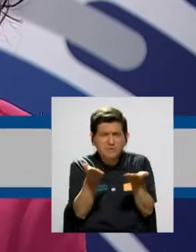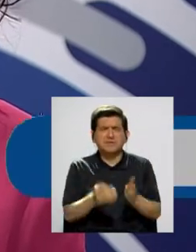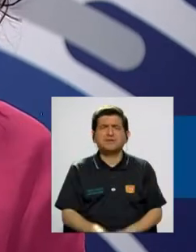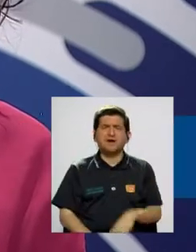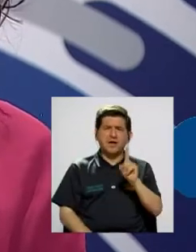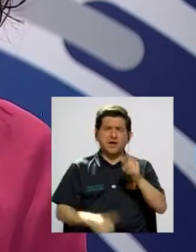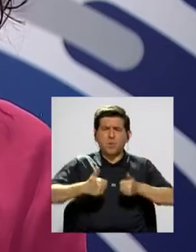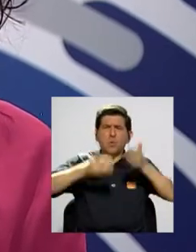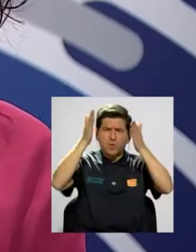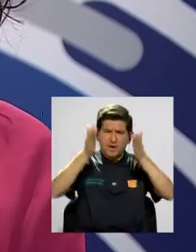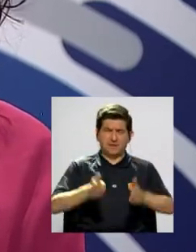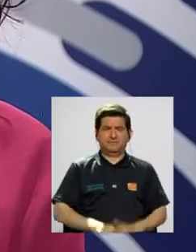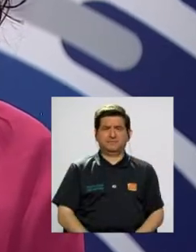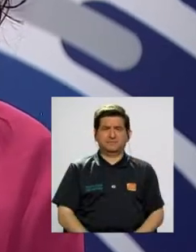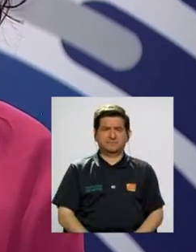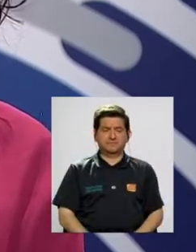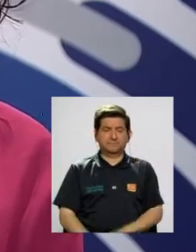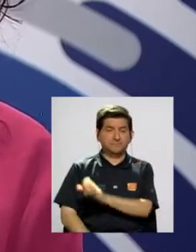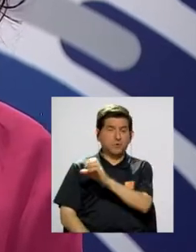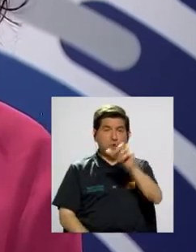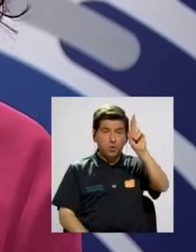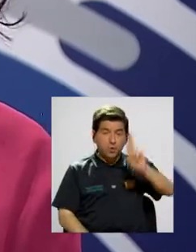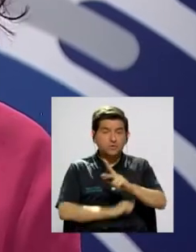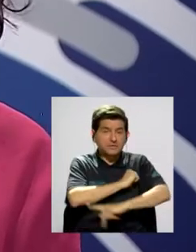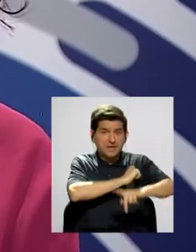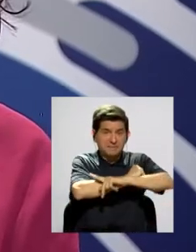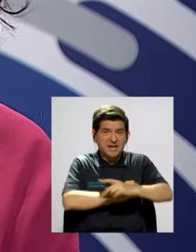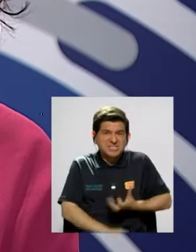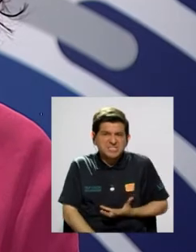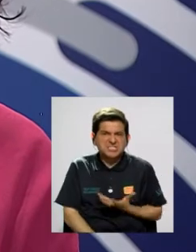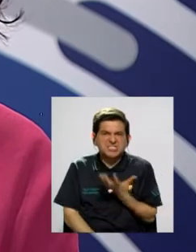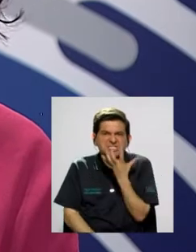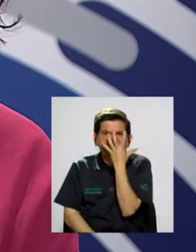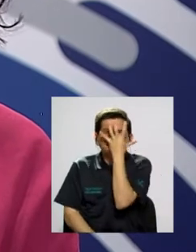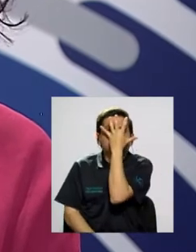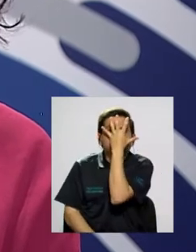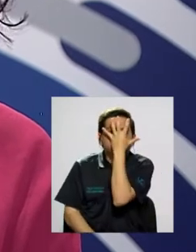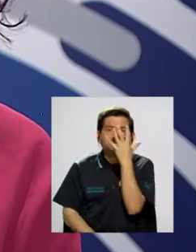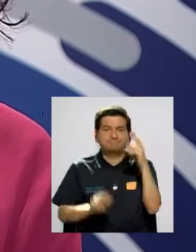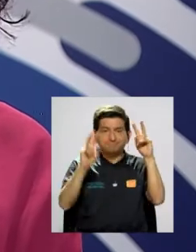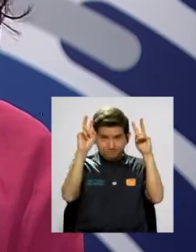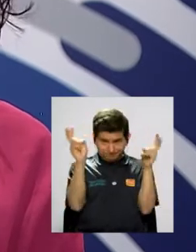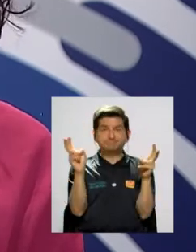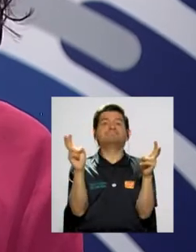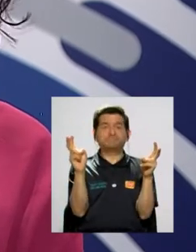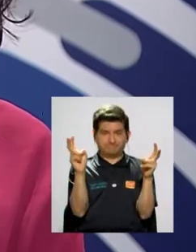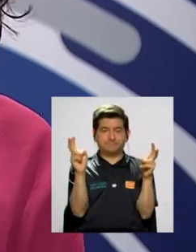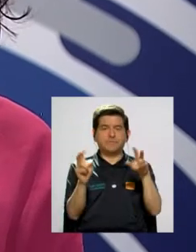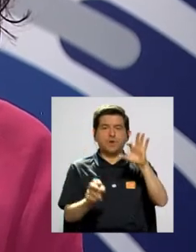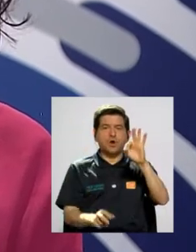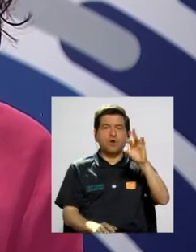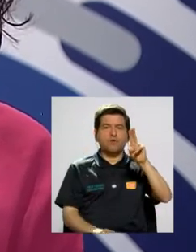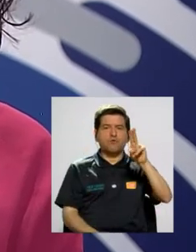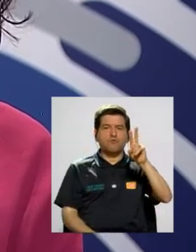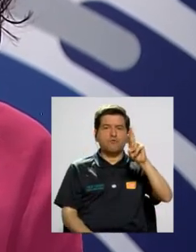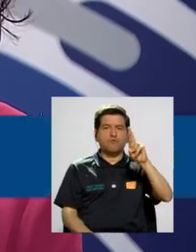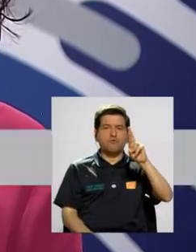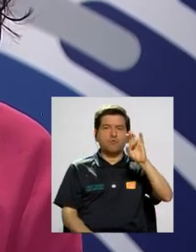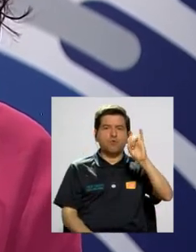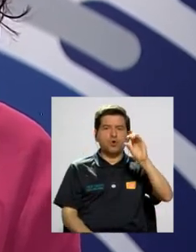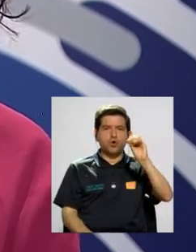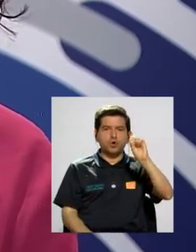otro candidato, es que Costa Rica es un país furioso. Eso es lo que yo diría. ¿Y el país furioso